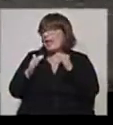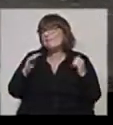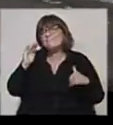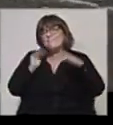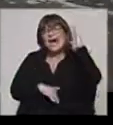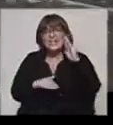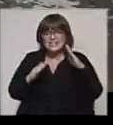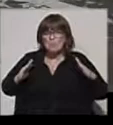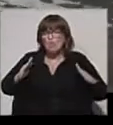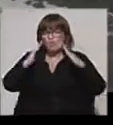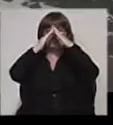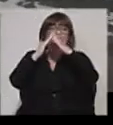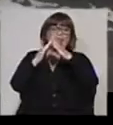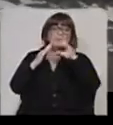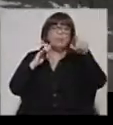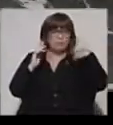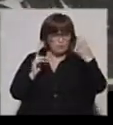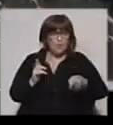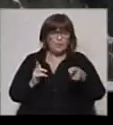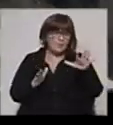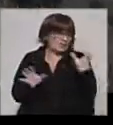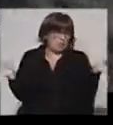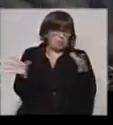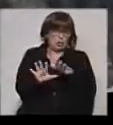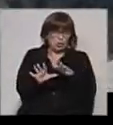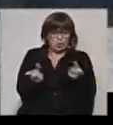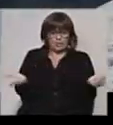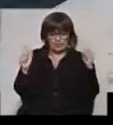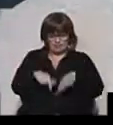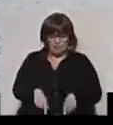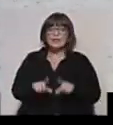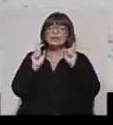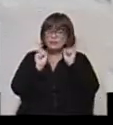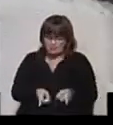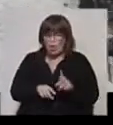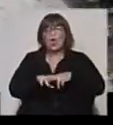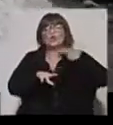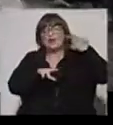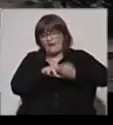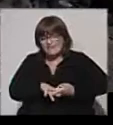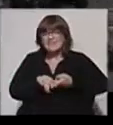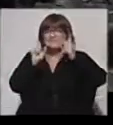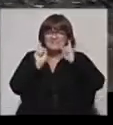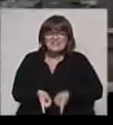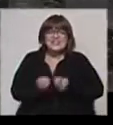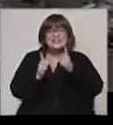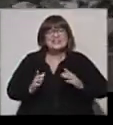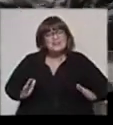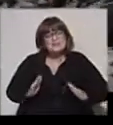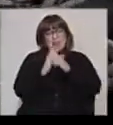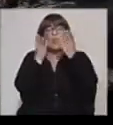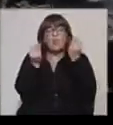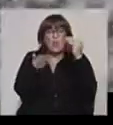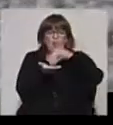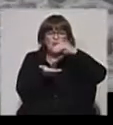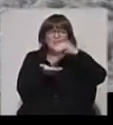Claro. Y luego parecía que estaba todo hecho y volvimos a repetirlas, ¿sí? Volvimos a hacer las mismas cumbres y varias veces, porque